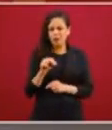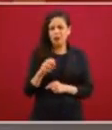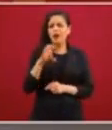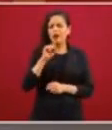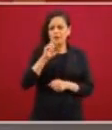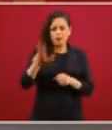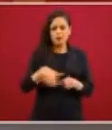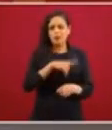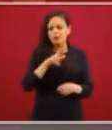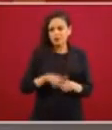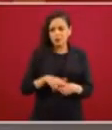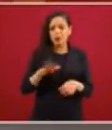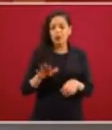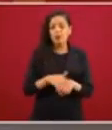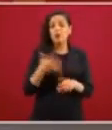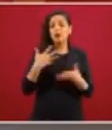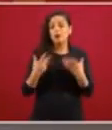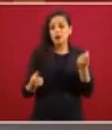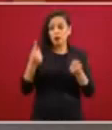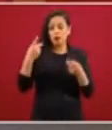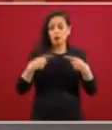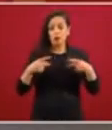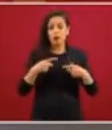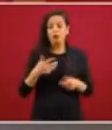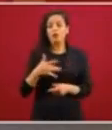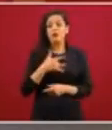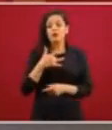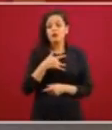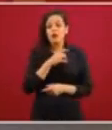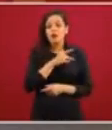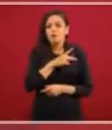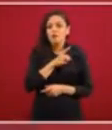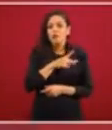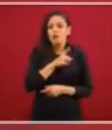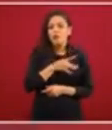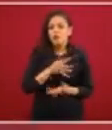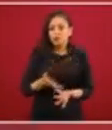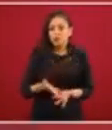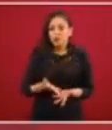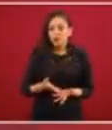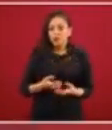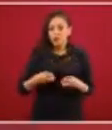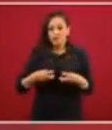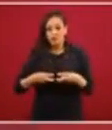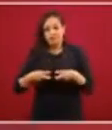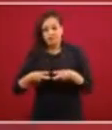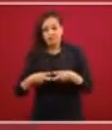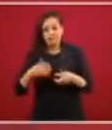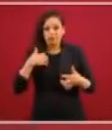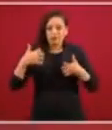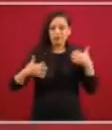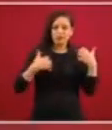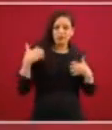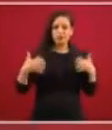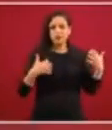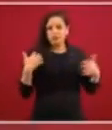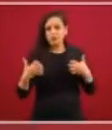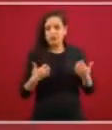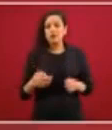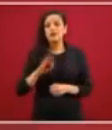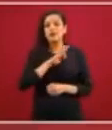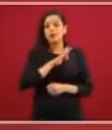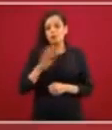a veces frente al miedo, hay quien tiene miedo, el miedo puede ser una reacción legítima, la ansiedad, entonces puede reaccionar en una forma